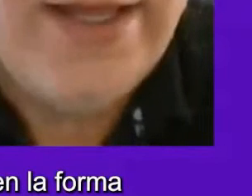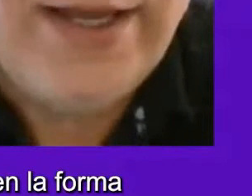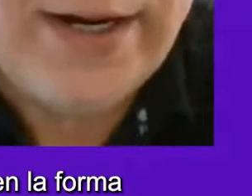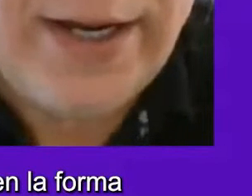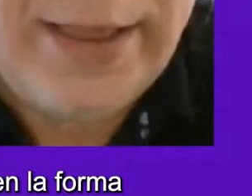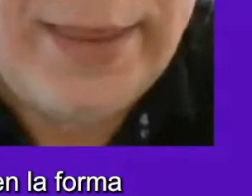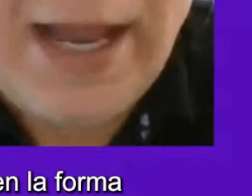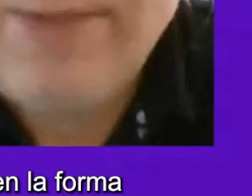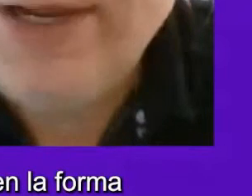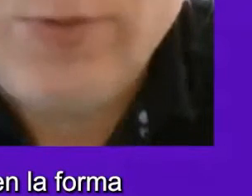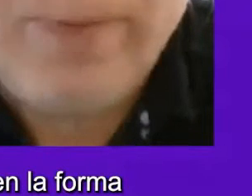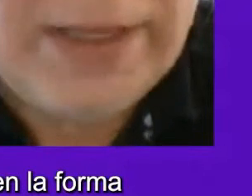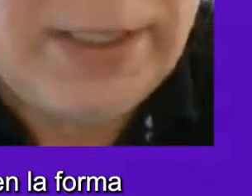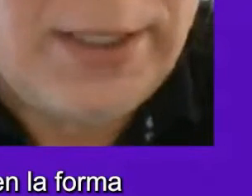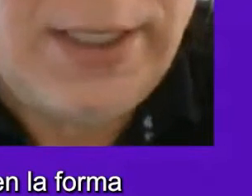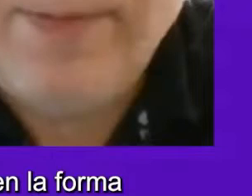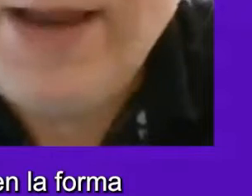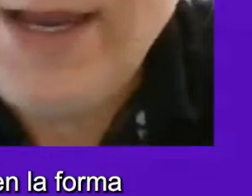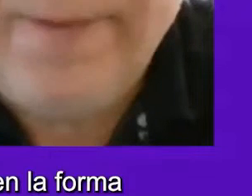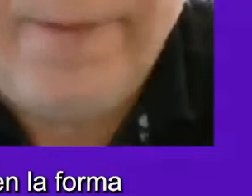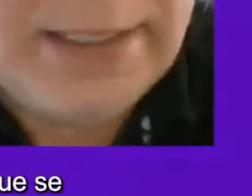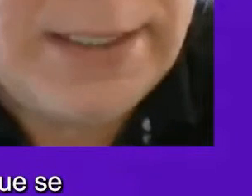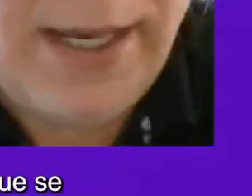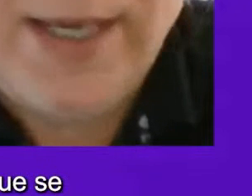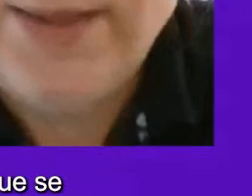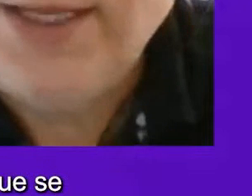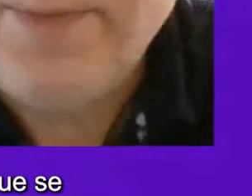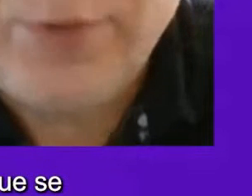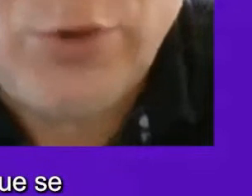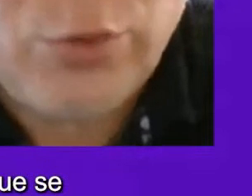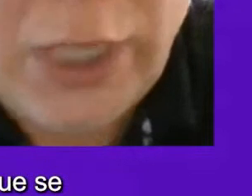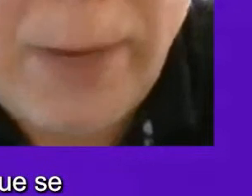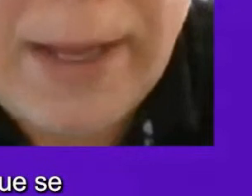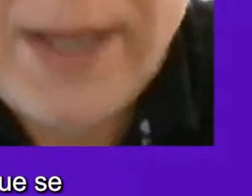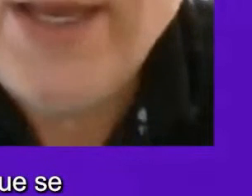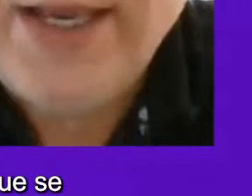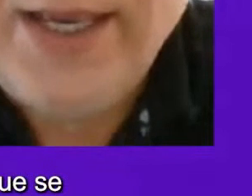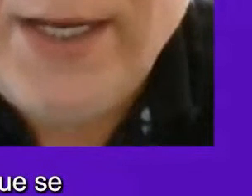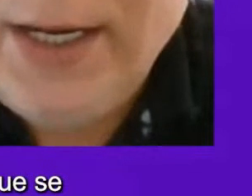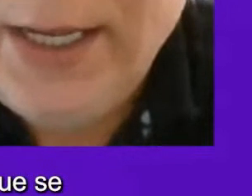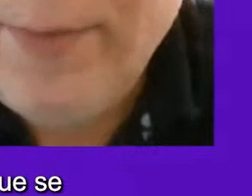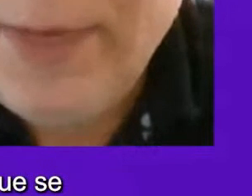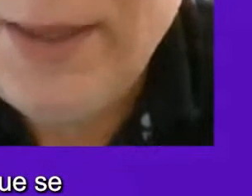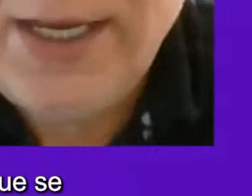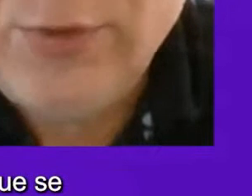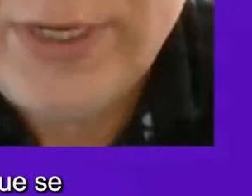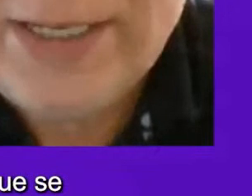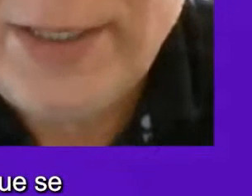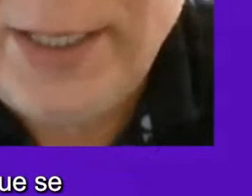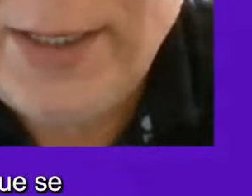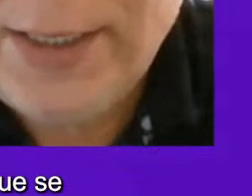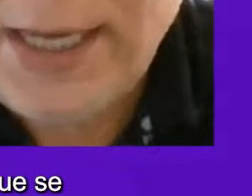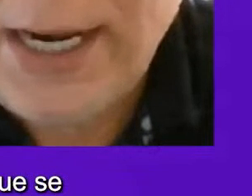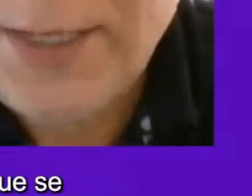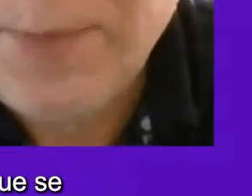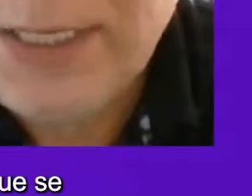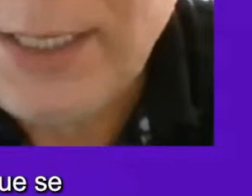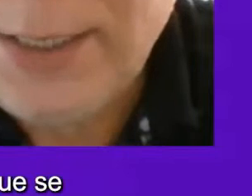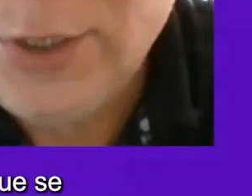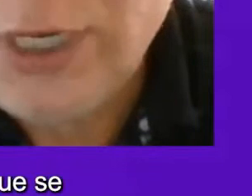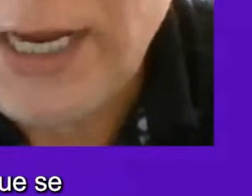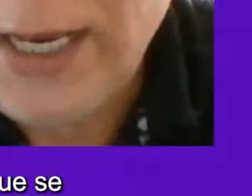economía rentable, competitiva, eficiente, productiva, generalmente a lo que se tiende es a